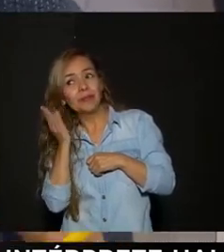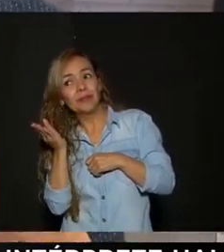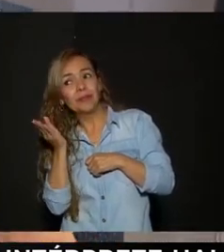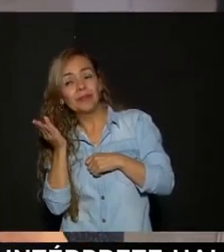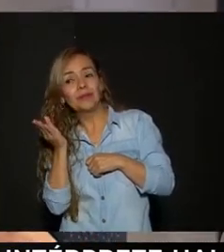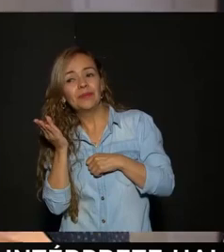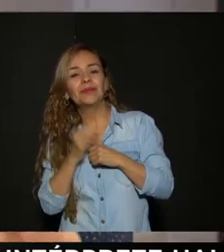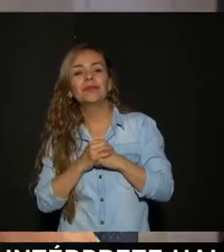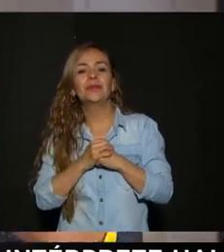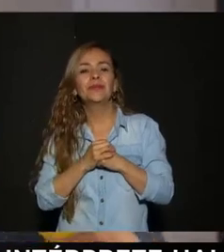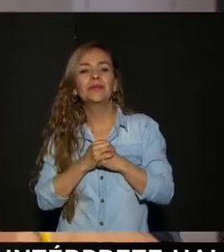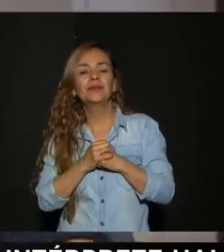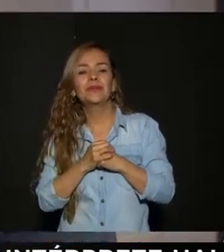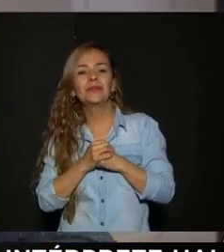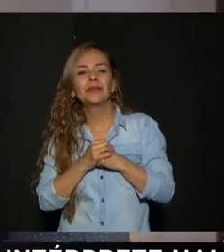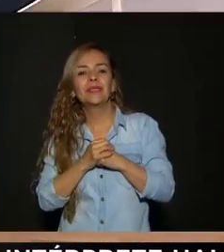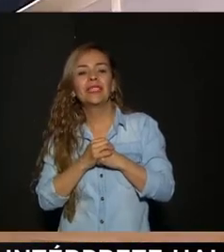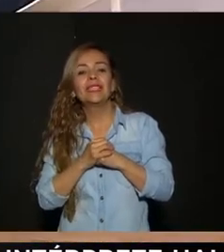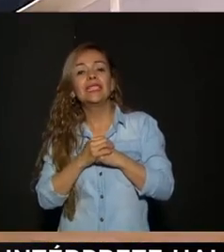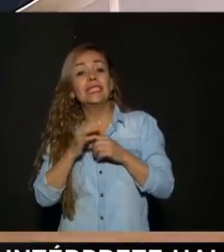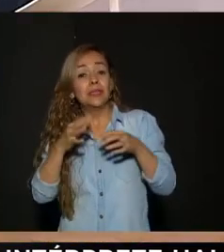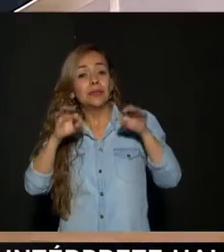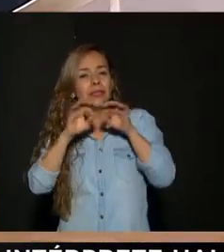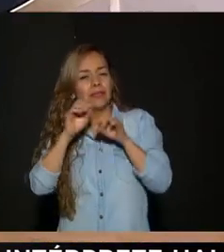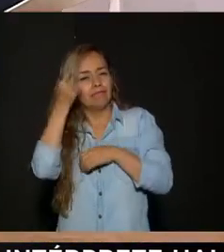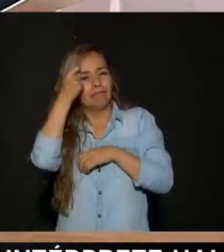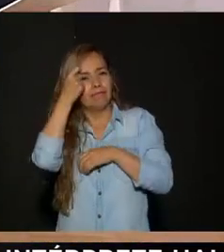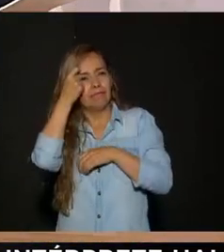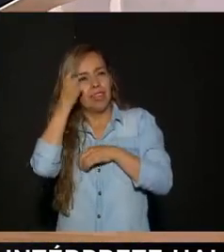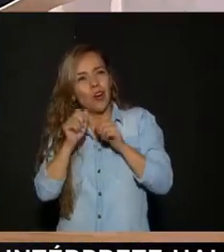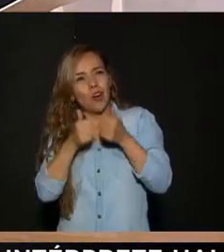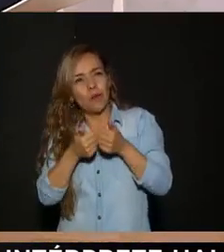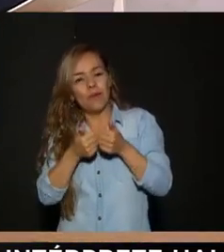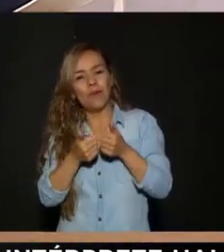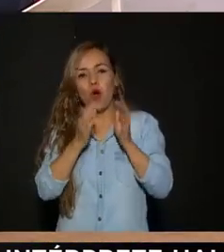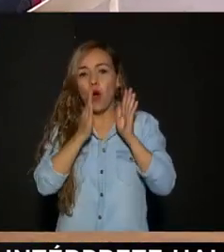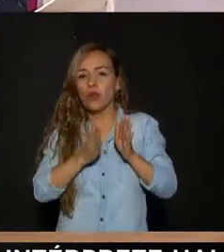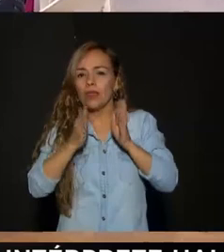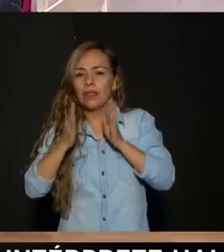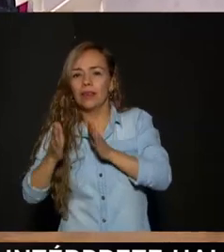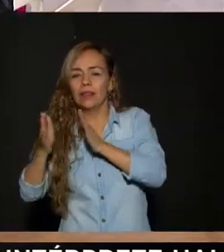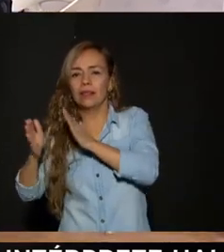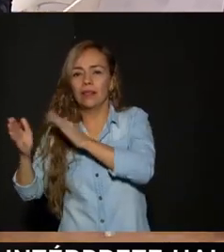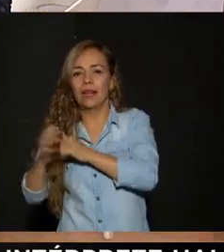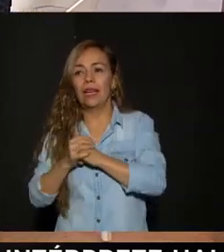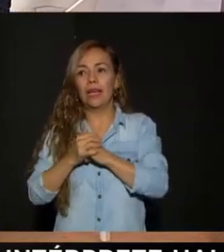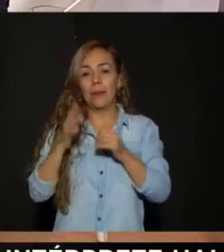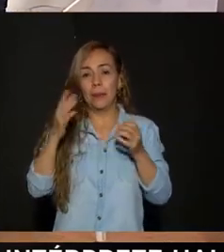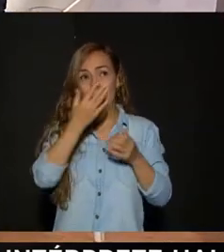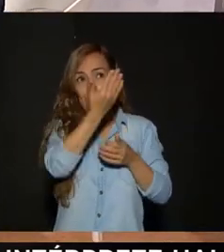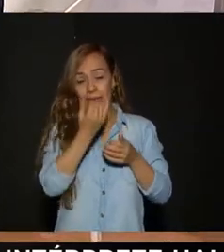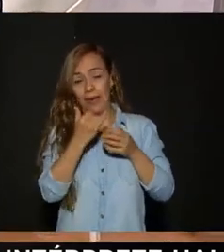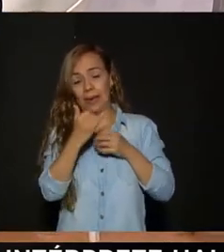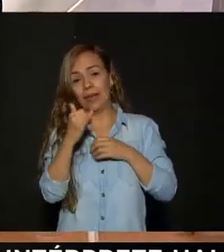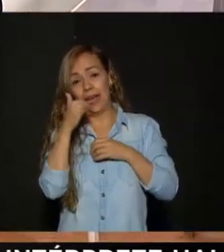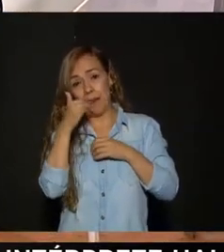Para que no se me olvide. Para que no se nos olvide que esa es la idea, entonces hicimos. Y le voy a pedir a la cámara que me acompañe acá. Yo